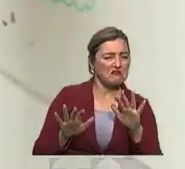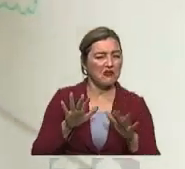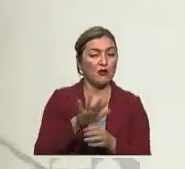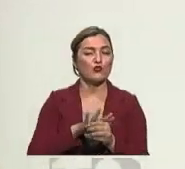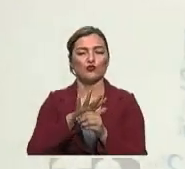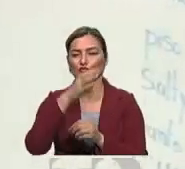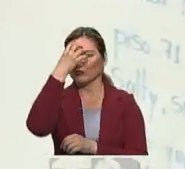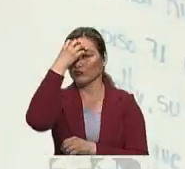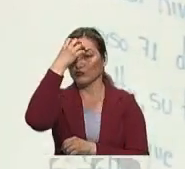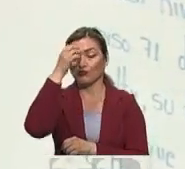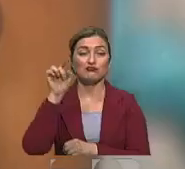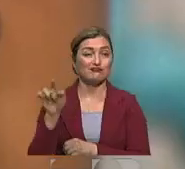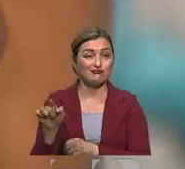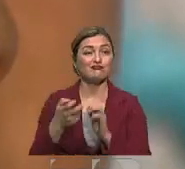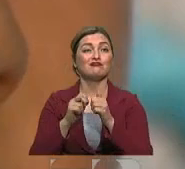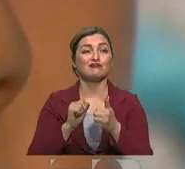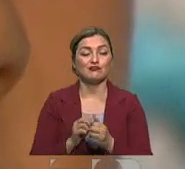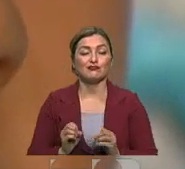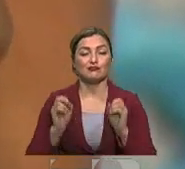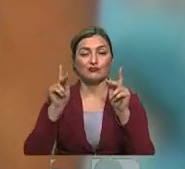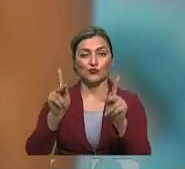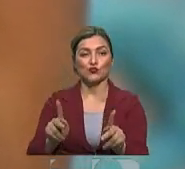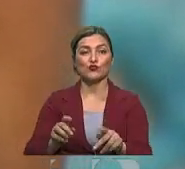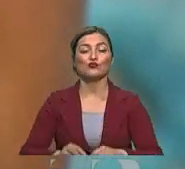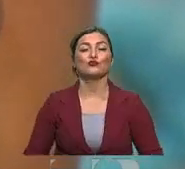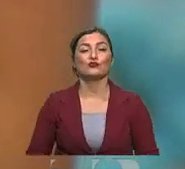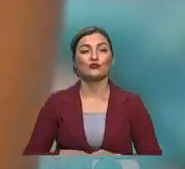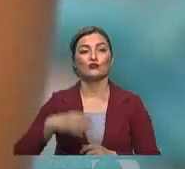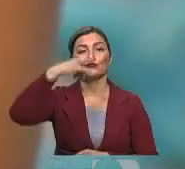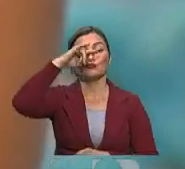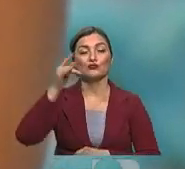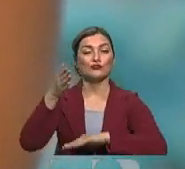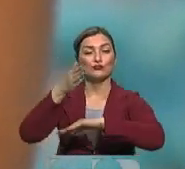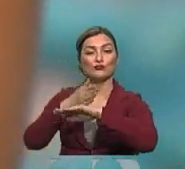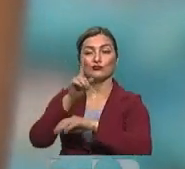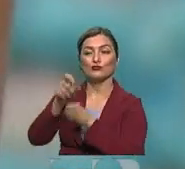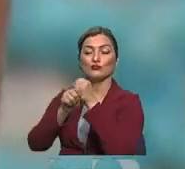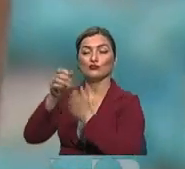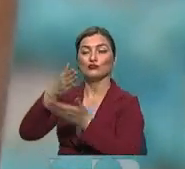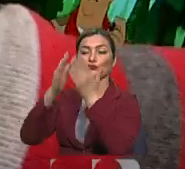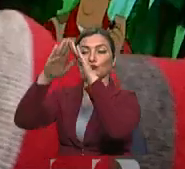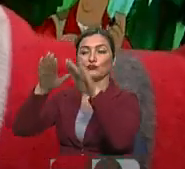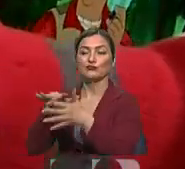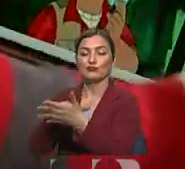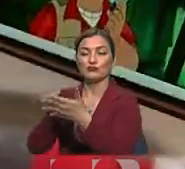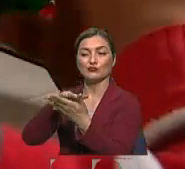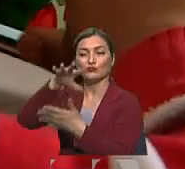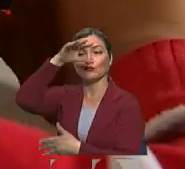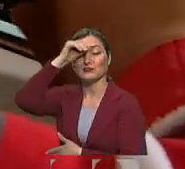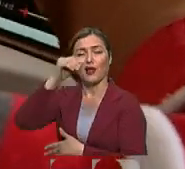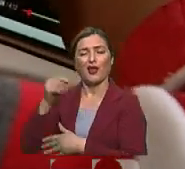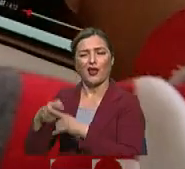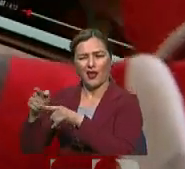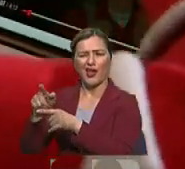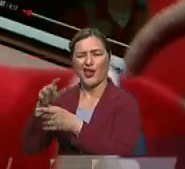educativo se convierte esta crisis en una oportunidad. Los niños que estuvieron un año y medio en casa aprendieron otras